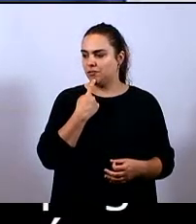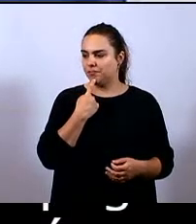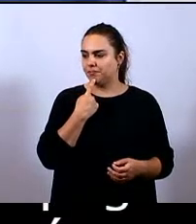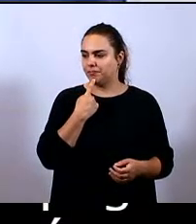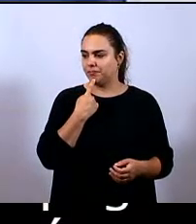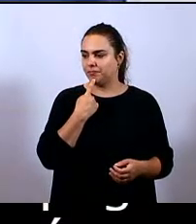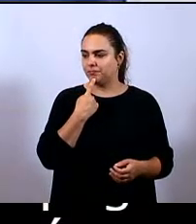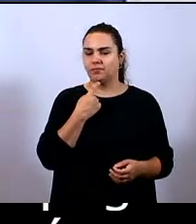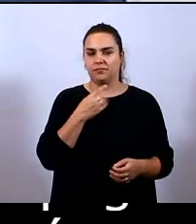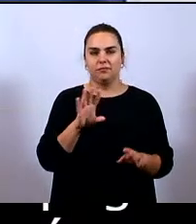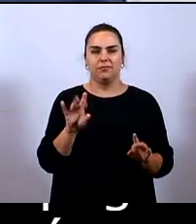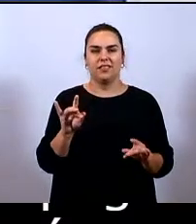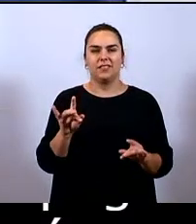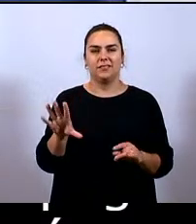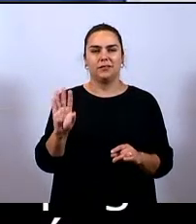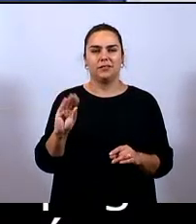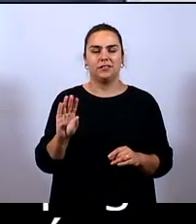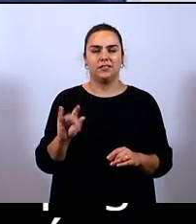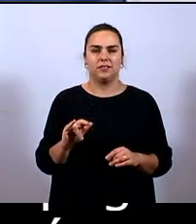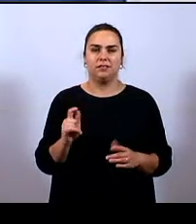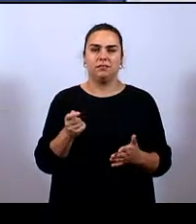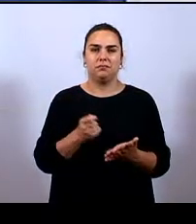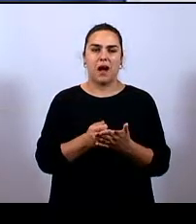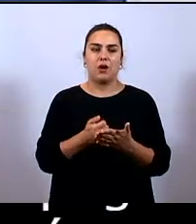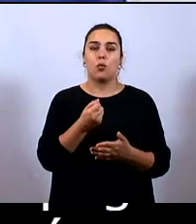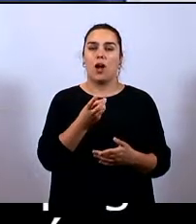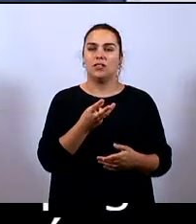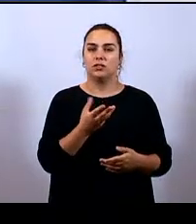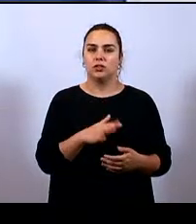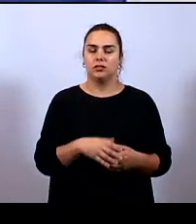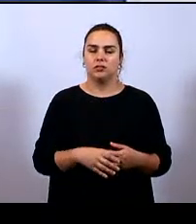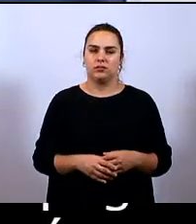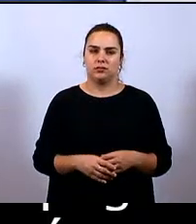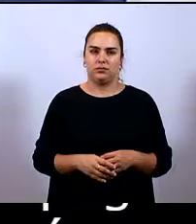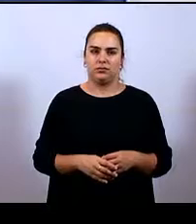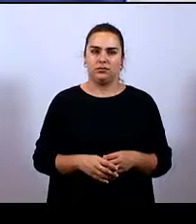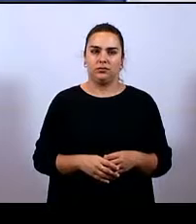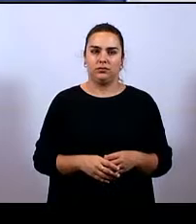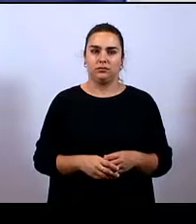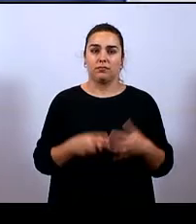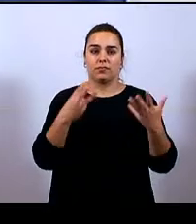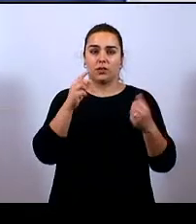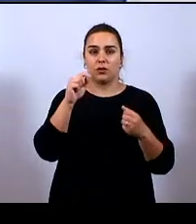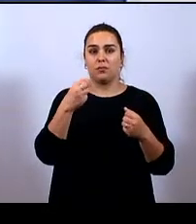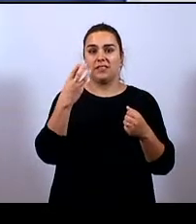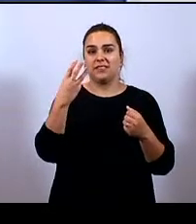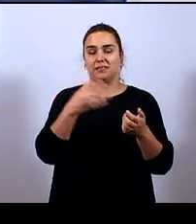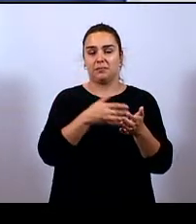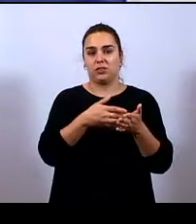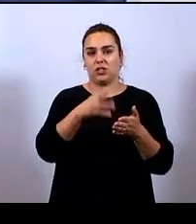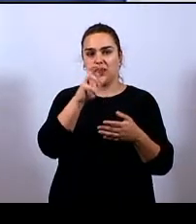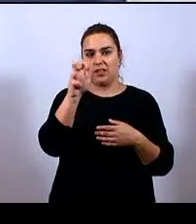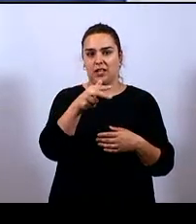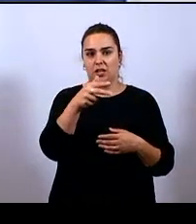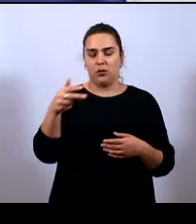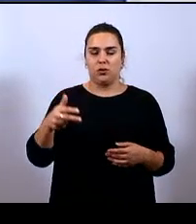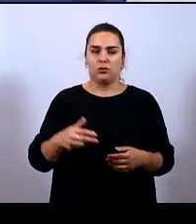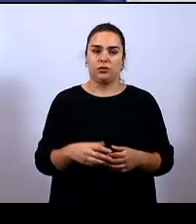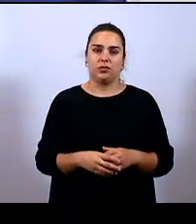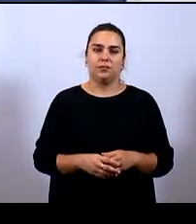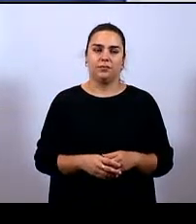ver. Sí, ¿este primer pago de cuánto es? Son 8,3 millones de euros. Sí.